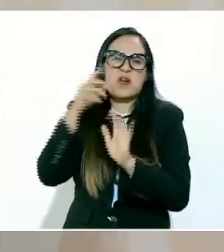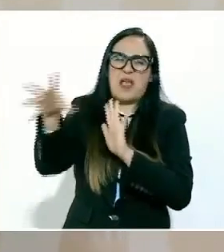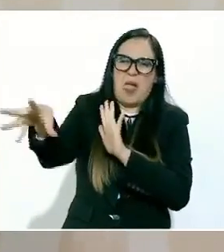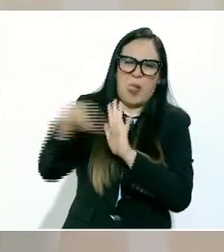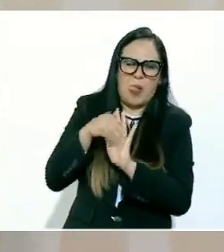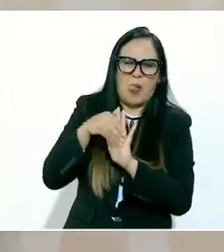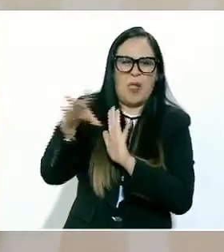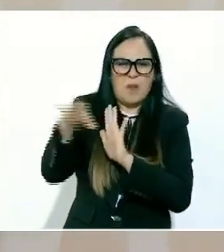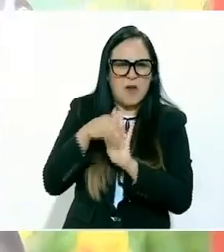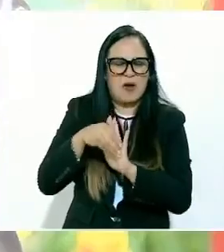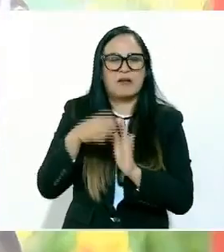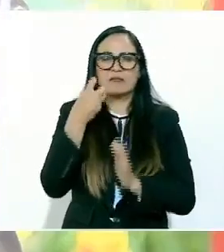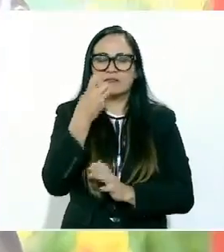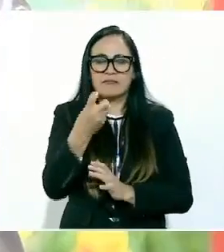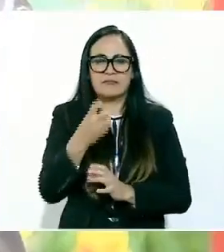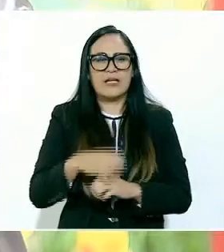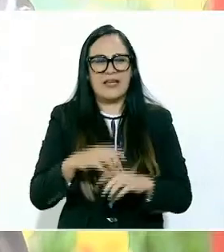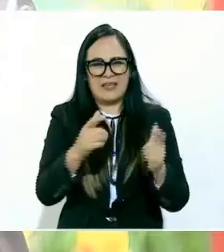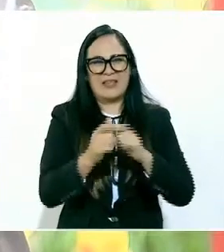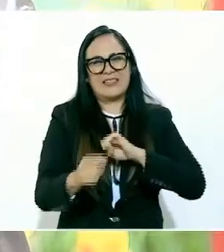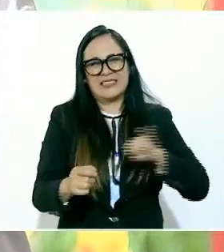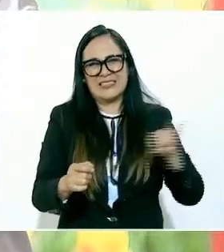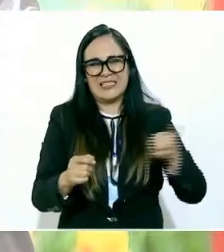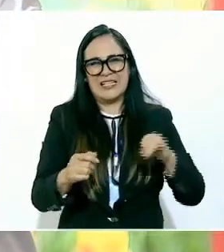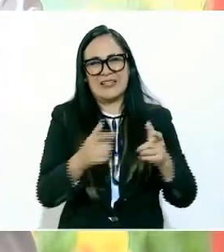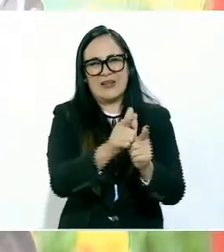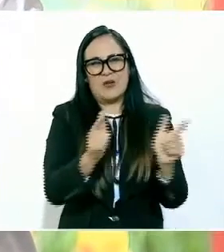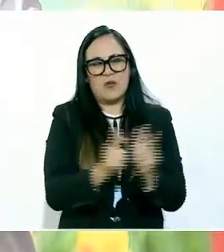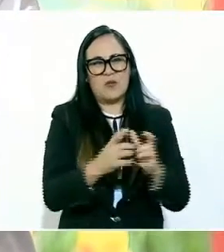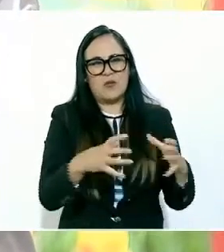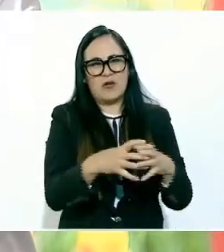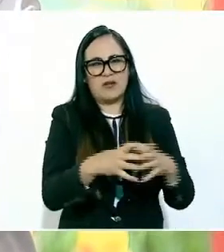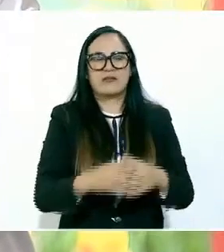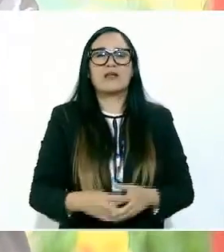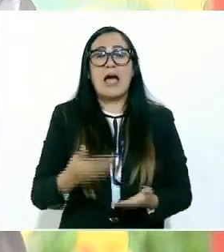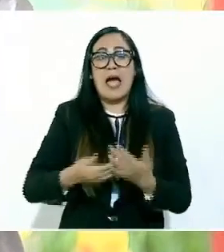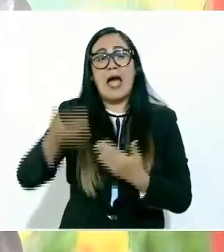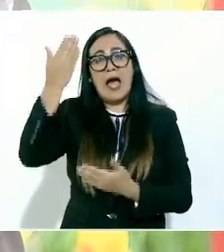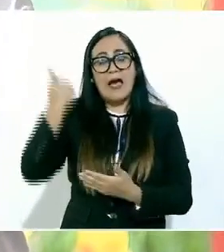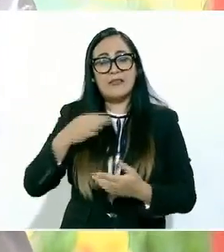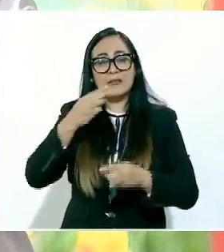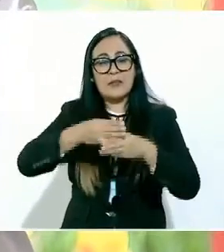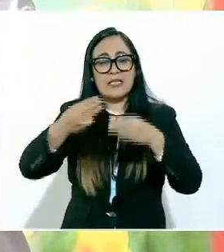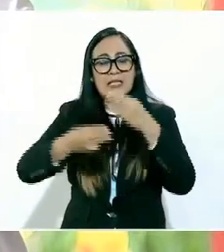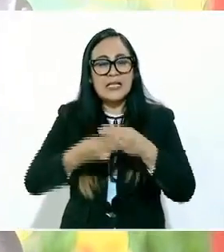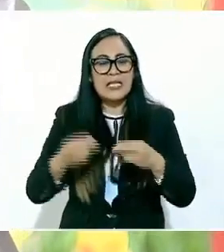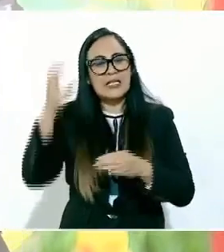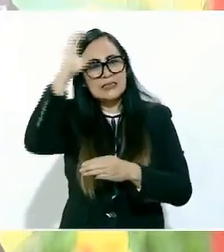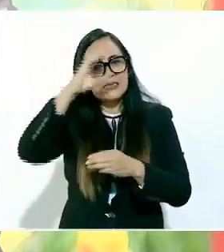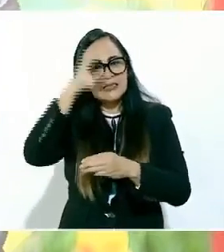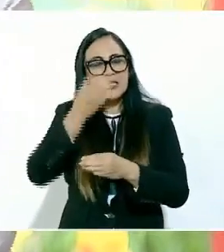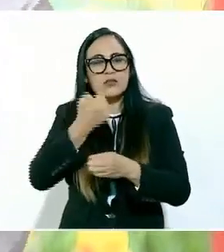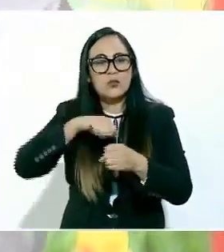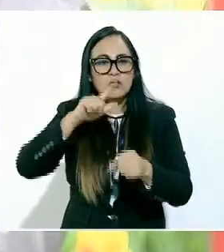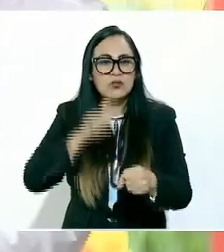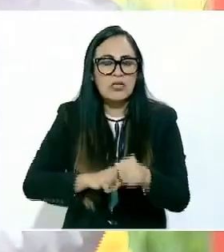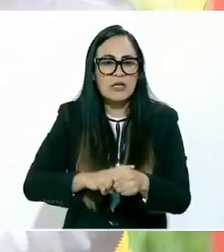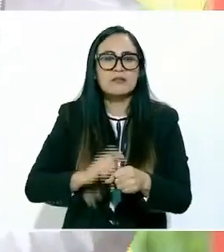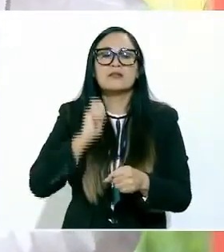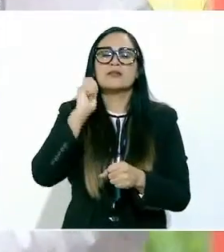de la izquierda. Cuando estudiamos ciencias sociales, lo estructural tenía que